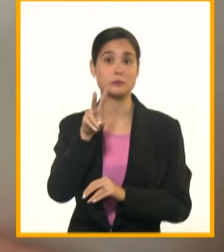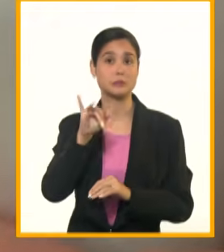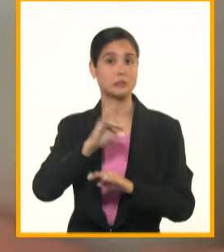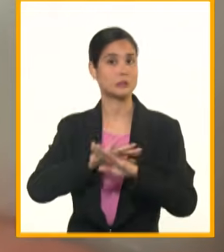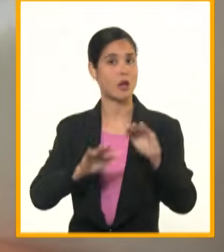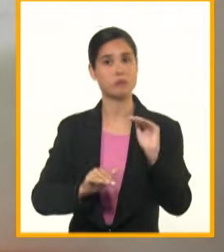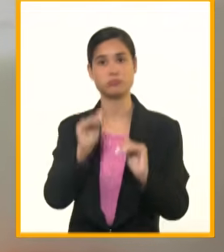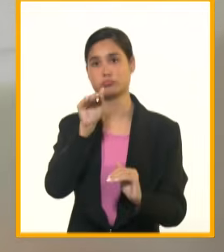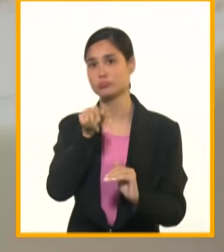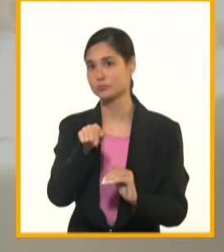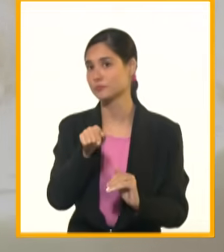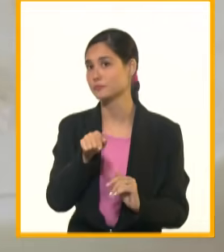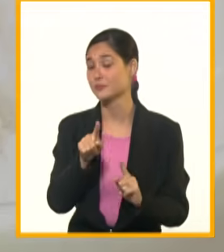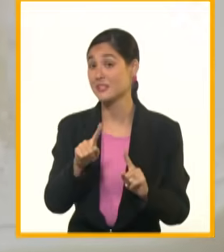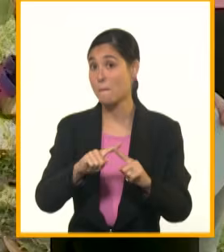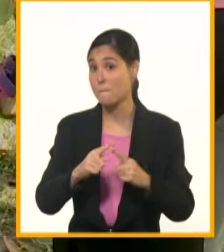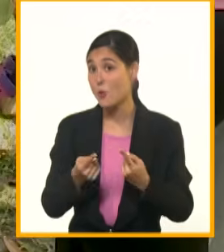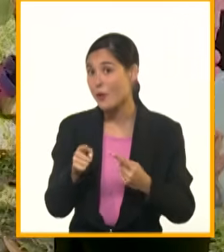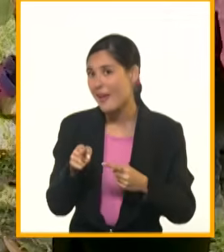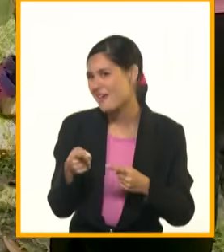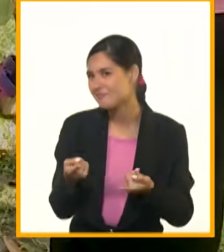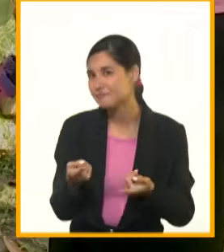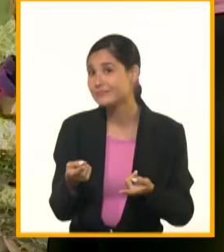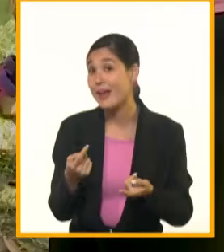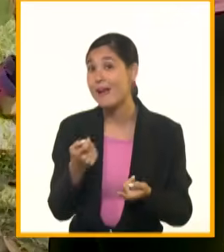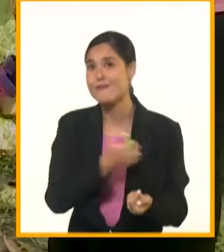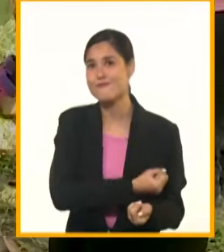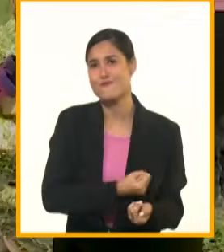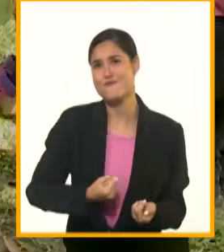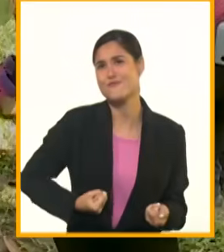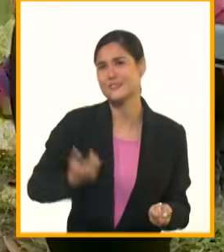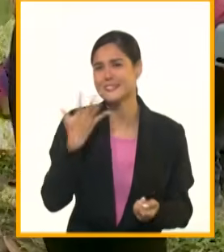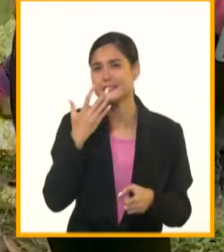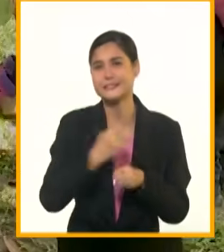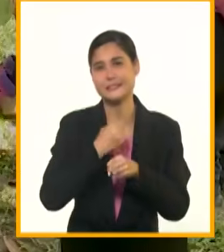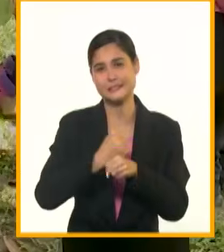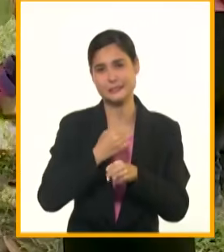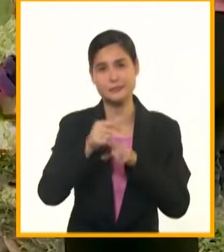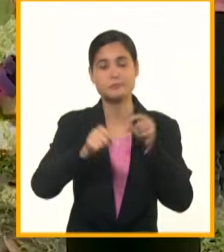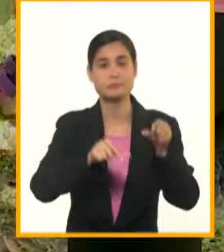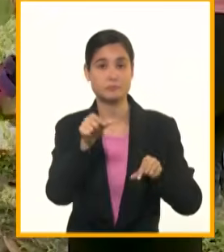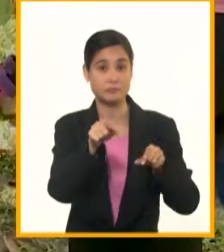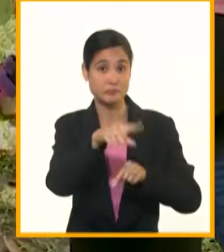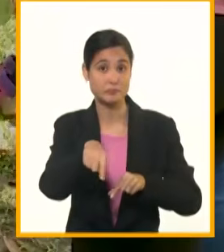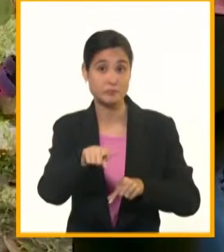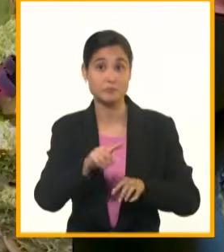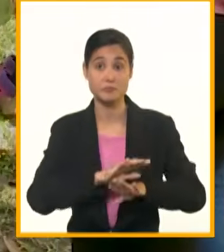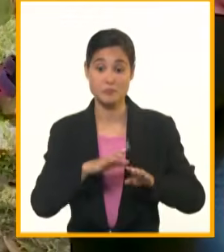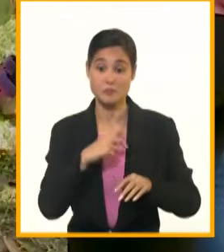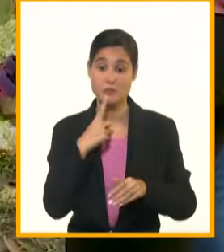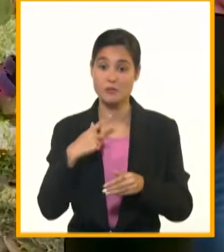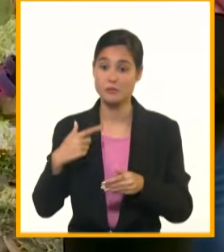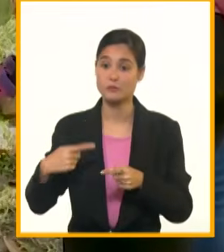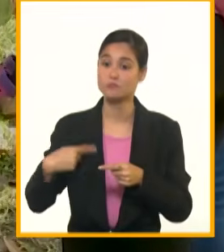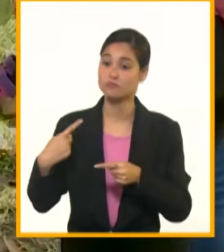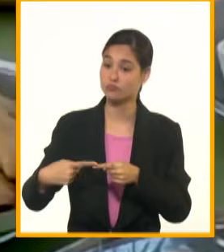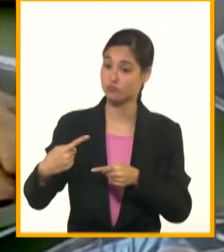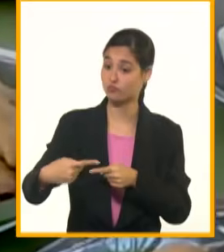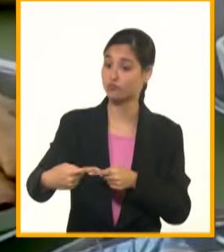sacrificio de los productores que indiscutiblemente están trabajando con condiciones